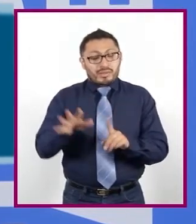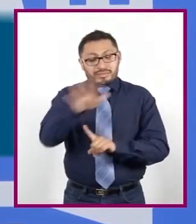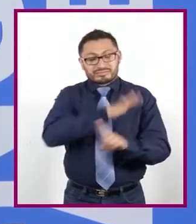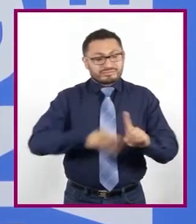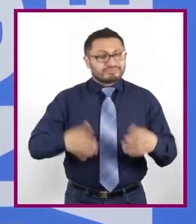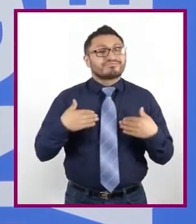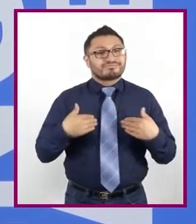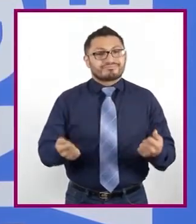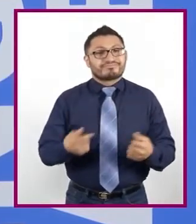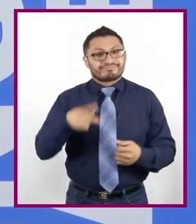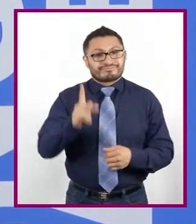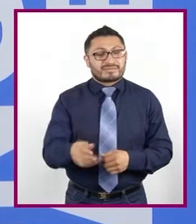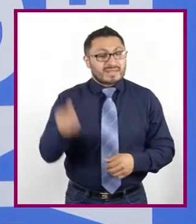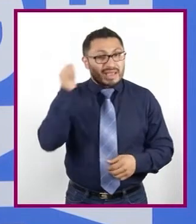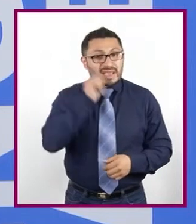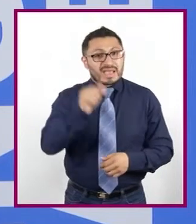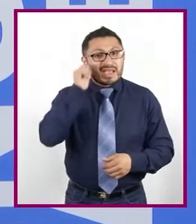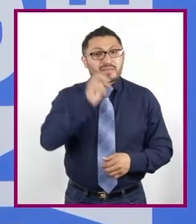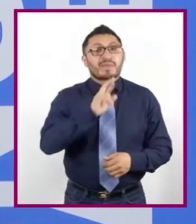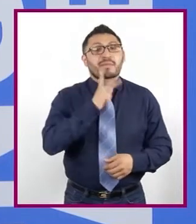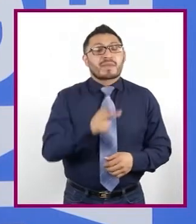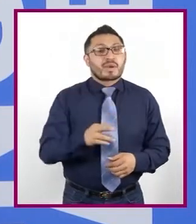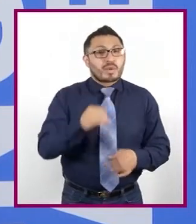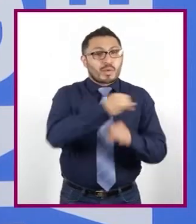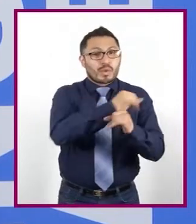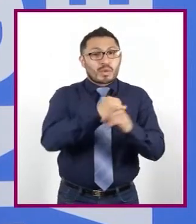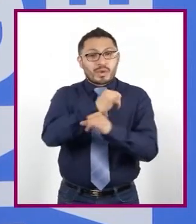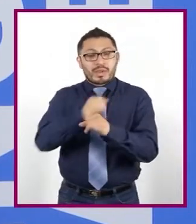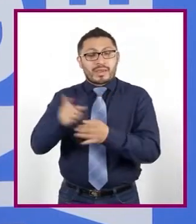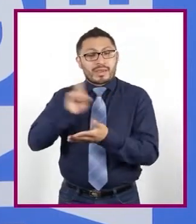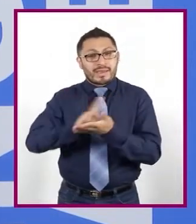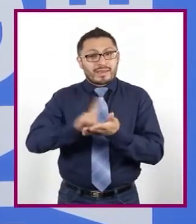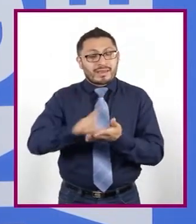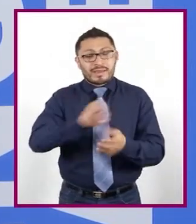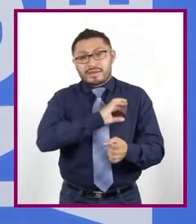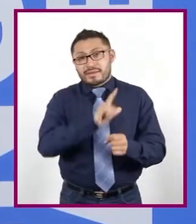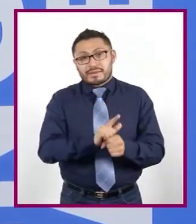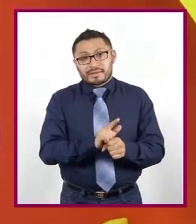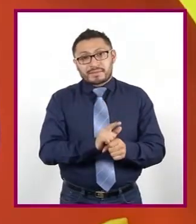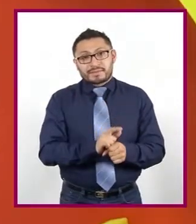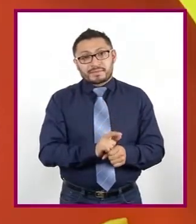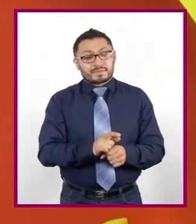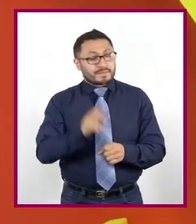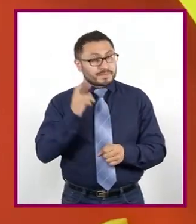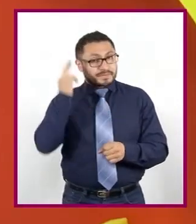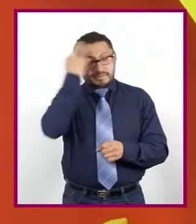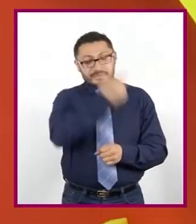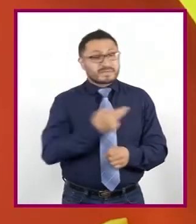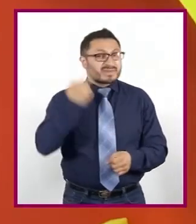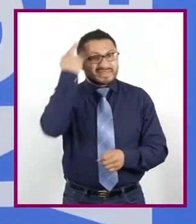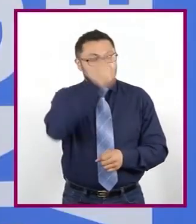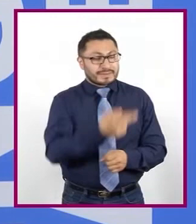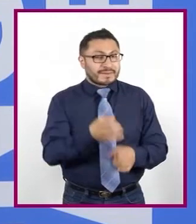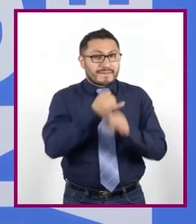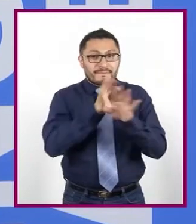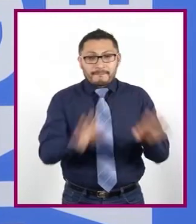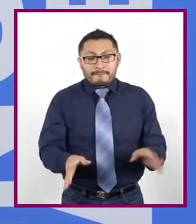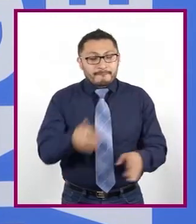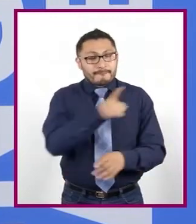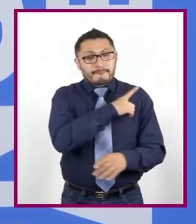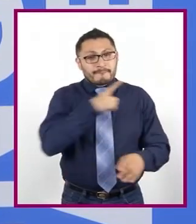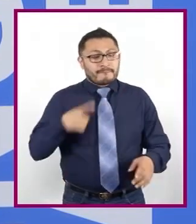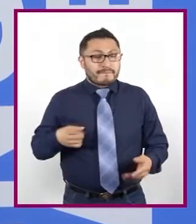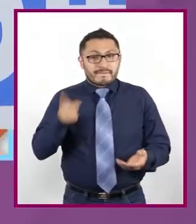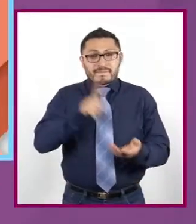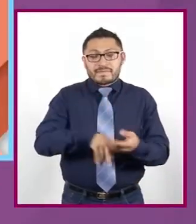contexto, pero siempre es mejor consultar un diccionario especializado. Veamos ahora los datos que deben llevar